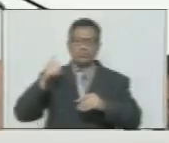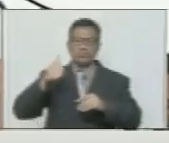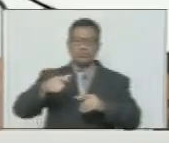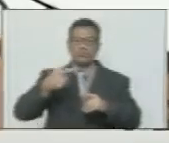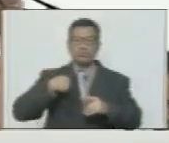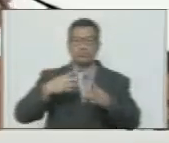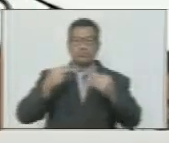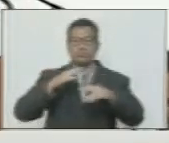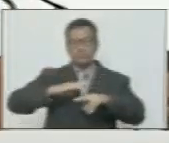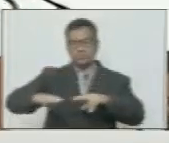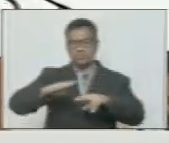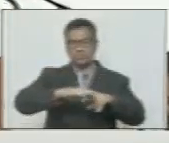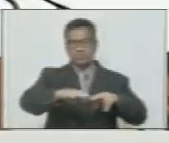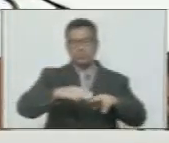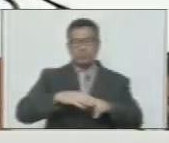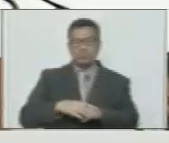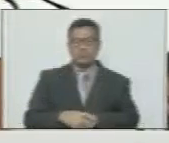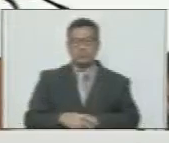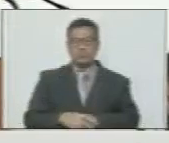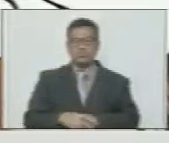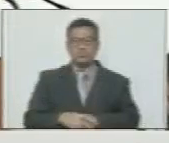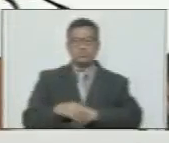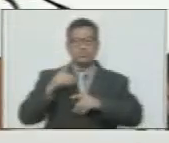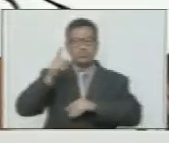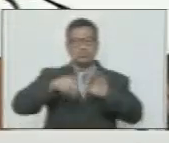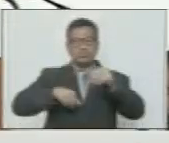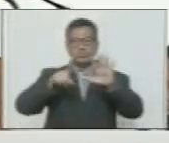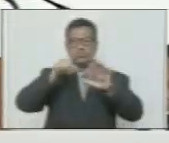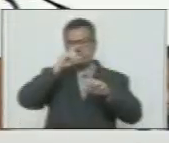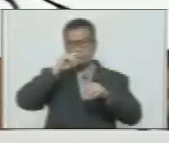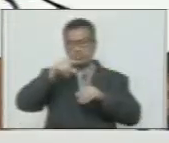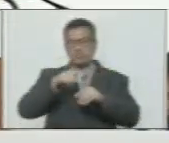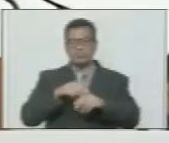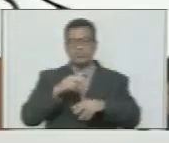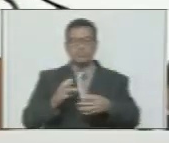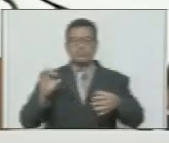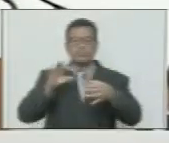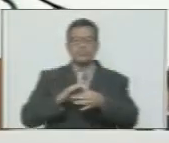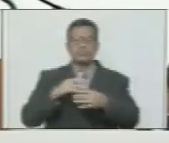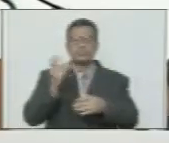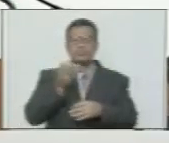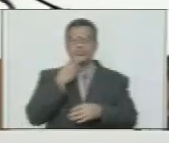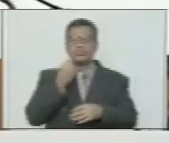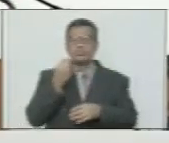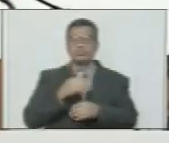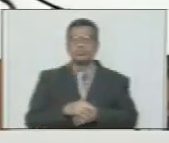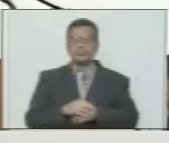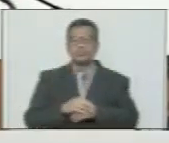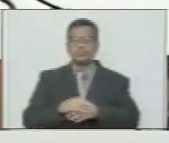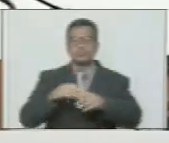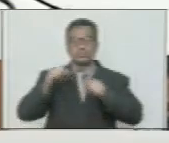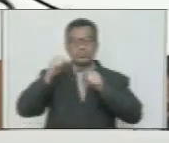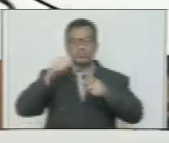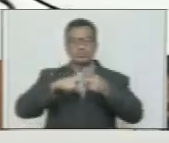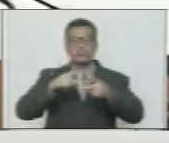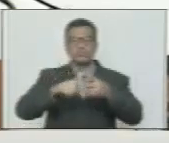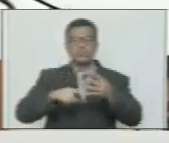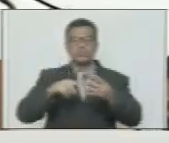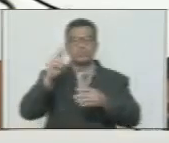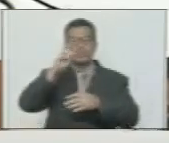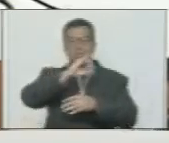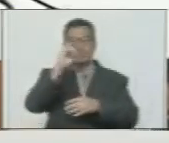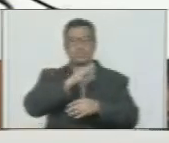trayectoria desde muy pequeño. Allá a los 16 años formaba parte de la juventud comunista